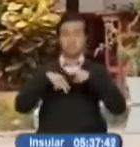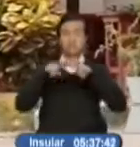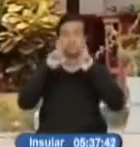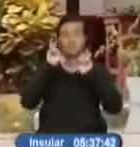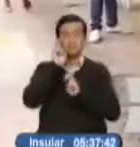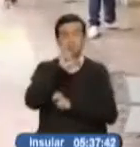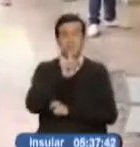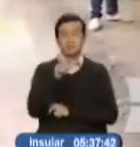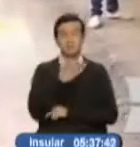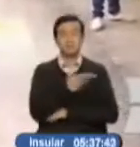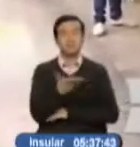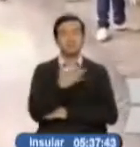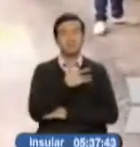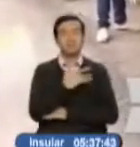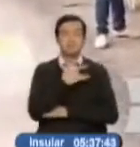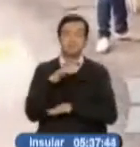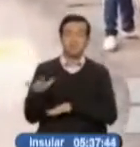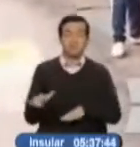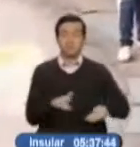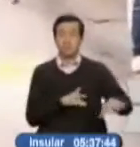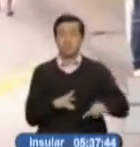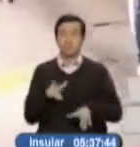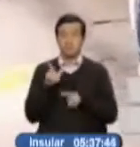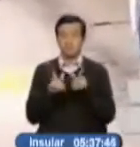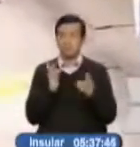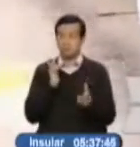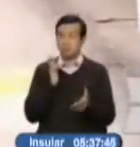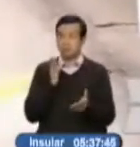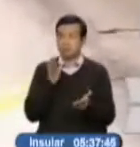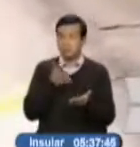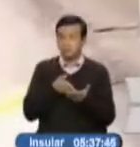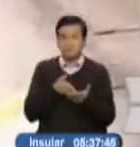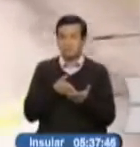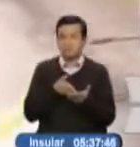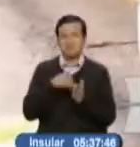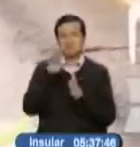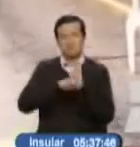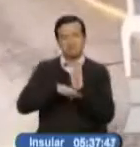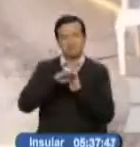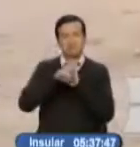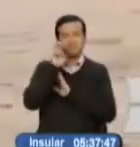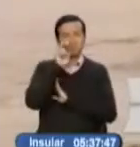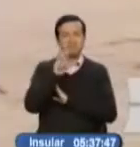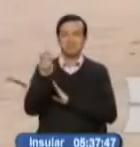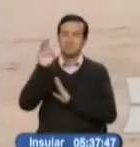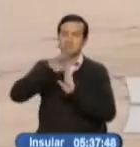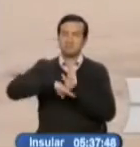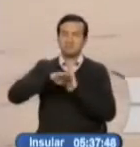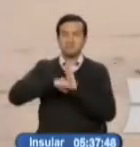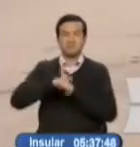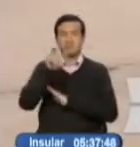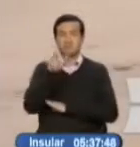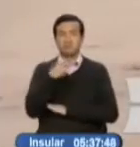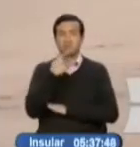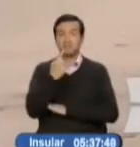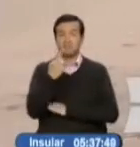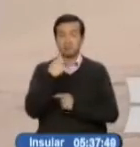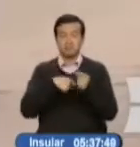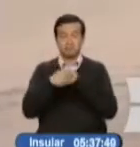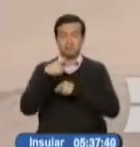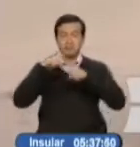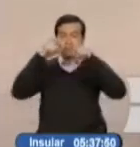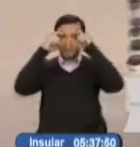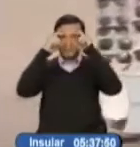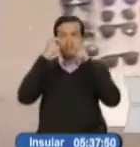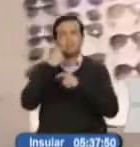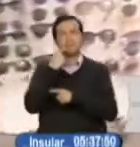esta actividad sienten que el terremoto provocó una baja considerable de presencia de turistas. Henry Guerrero, vendedor de gafas, tiene